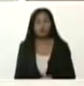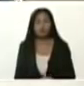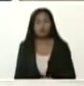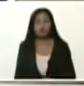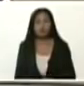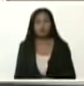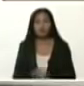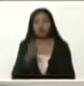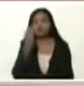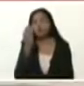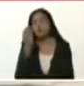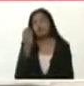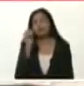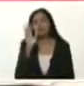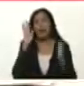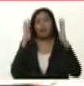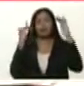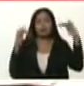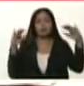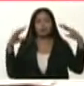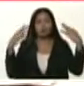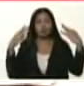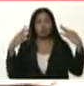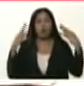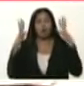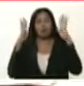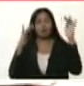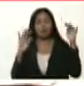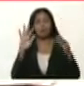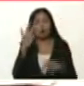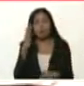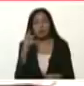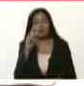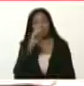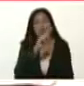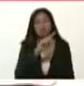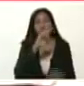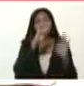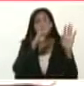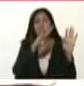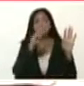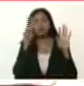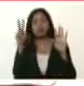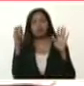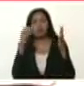atención, se estima atender 197.555